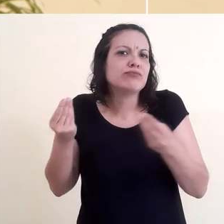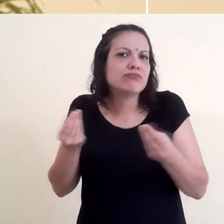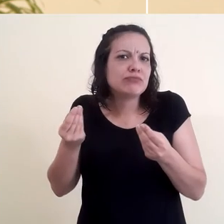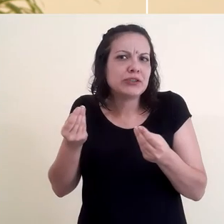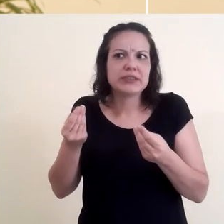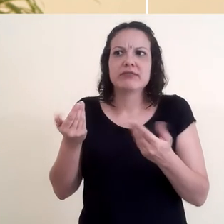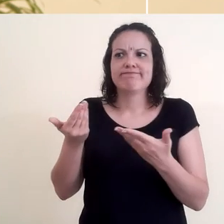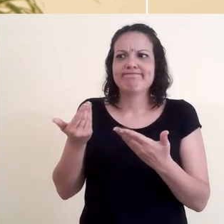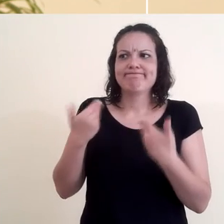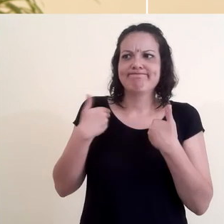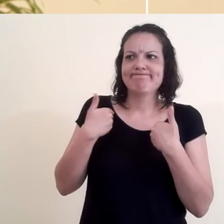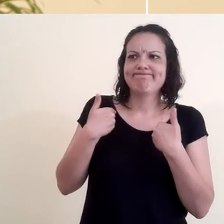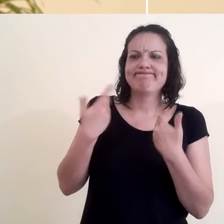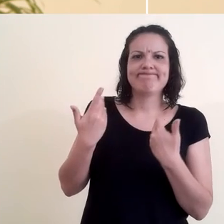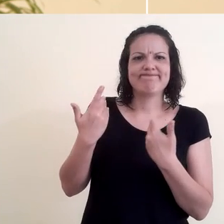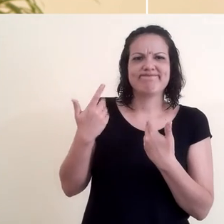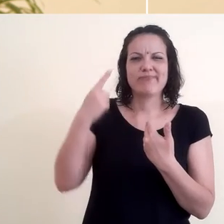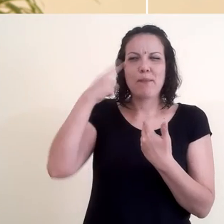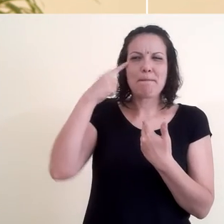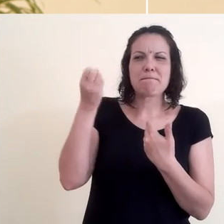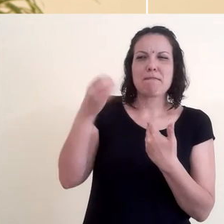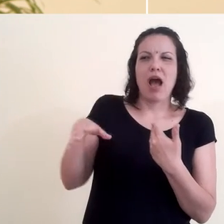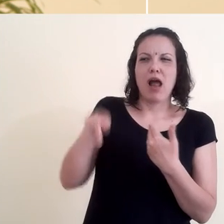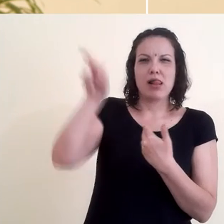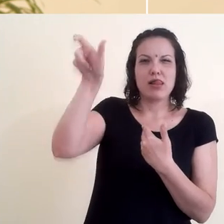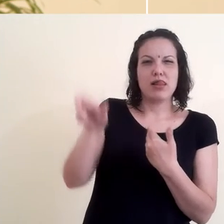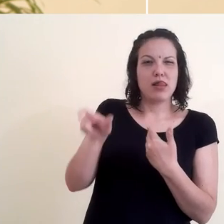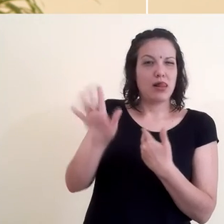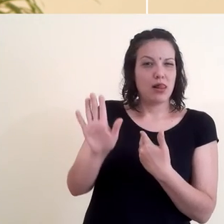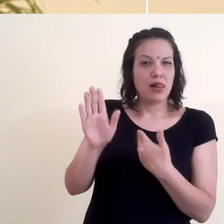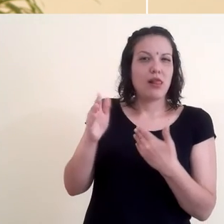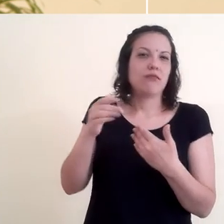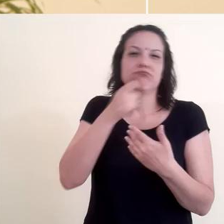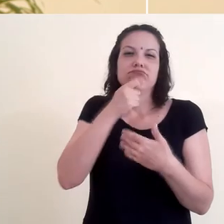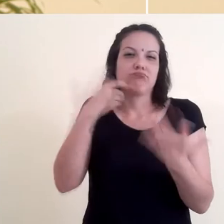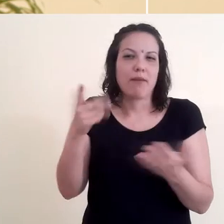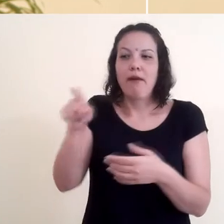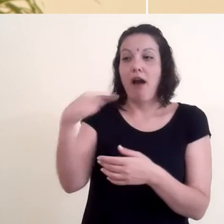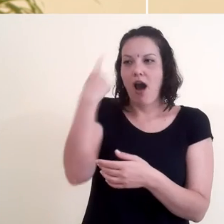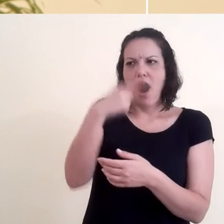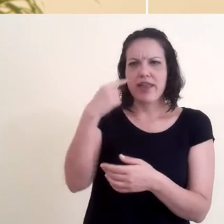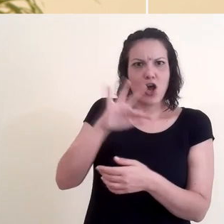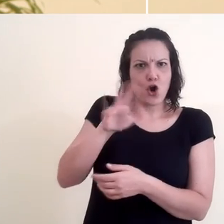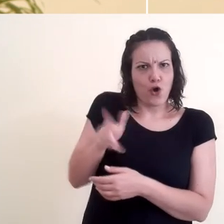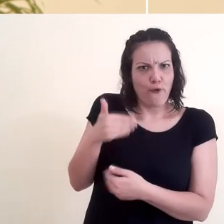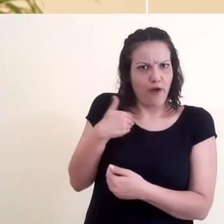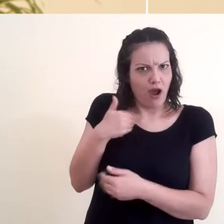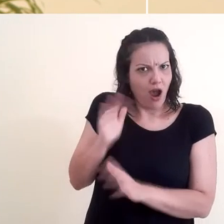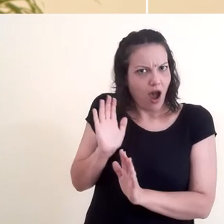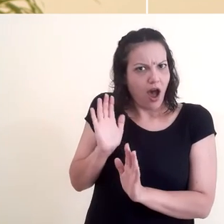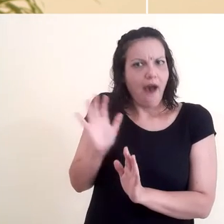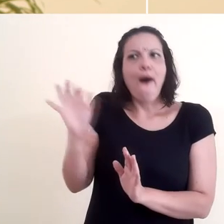tiene una definición desde el estigma del peligro, qué sé yo, porque tiene cara de que me va a robar, o el